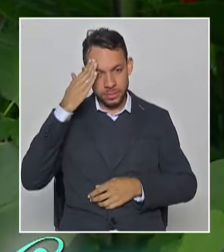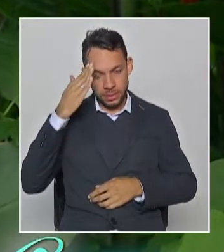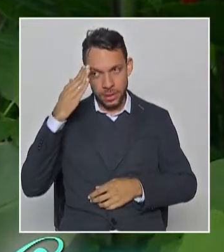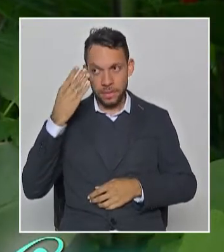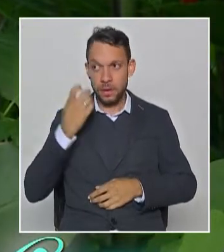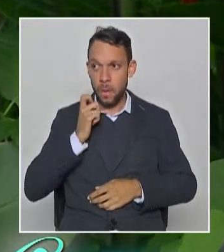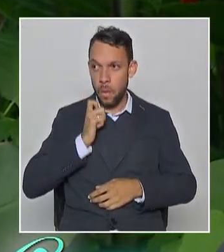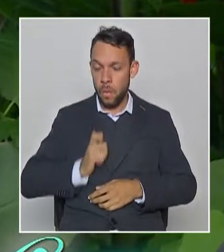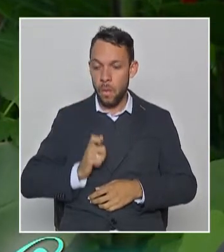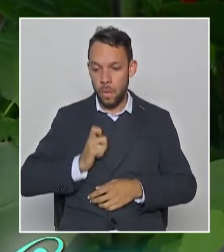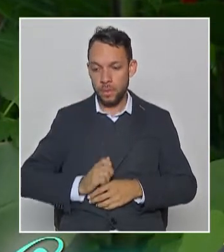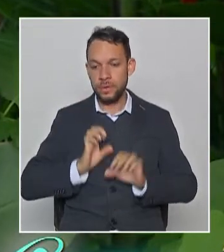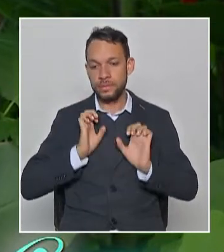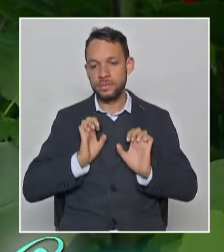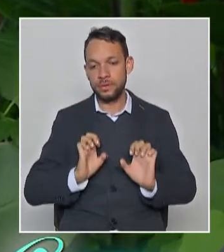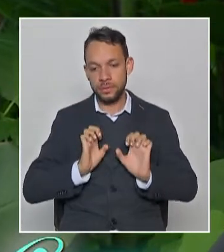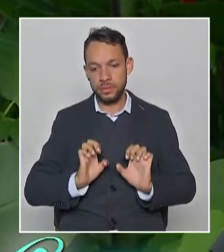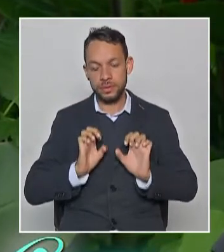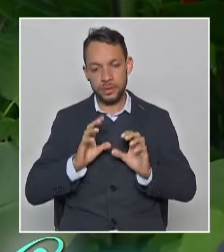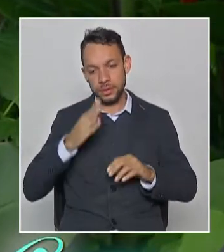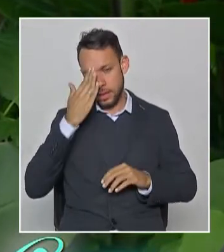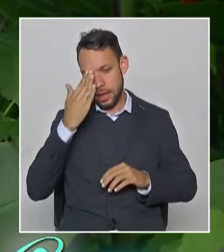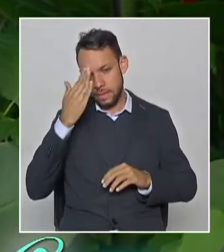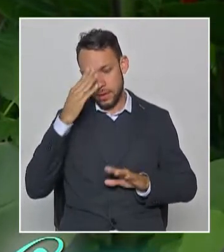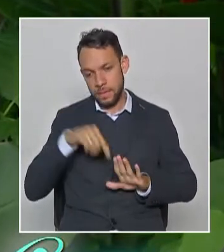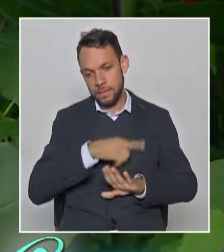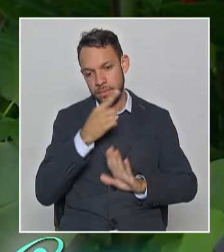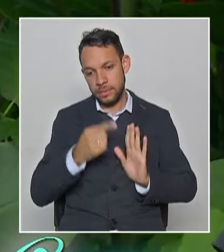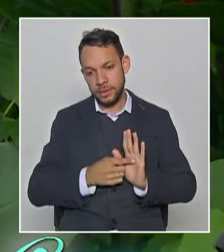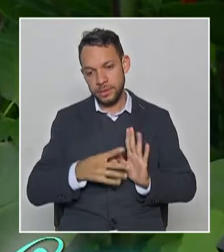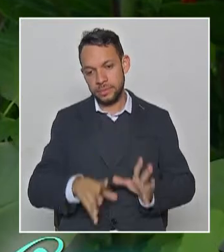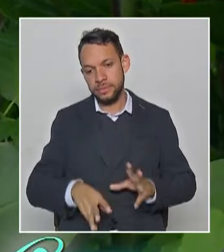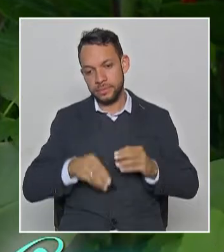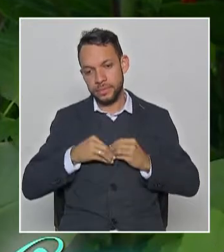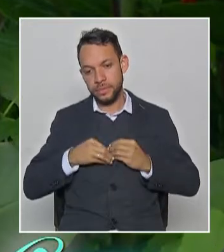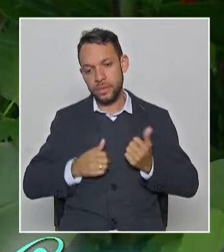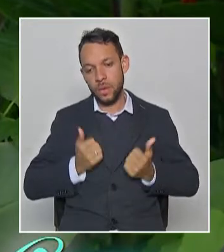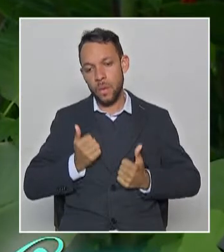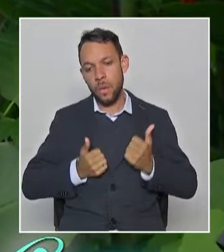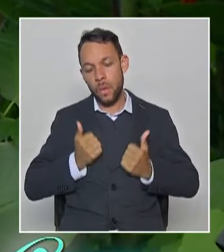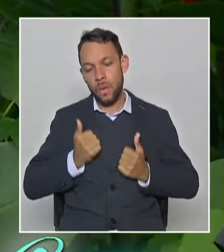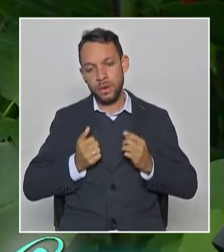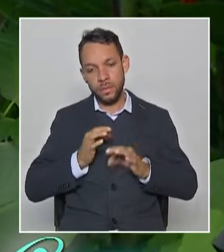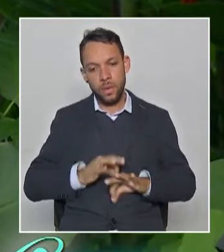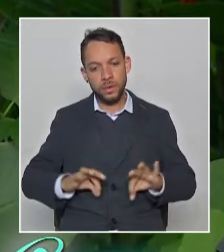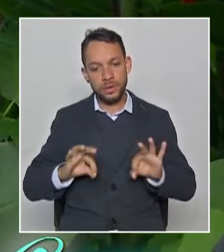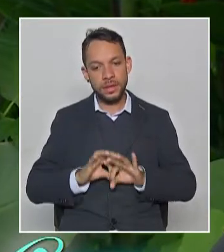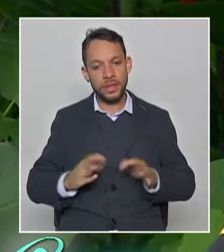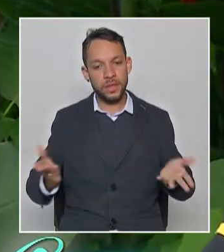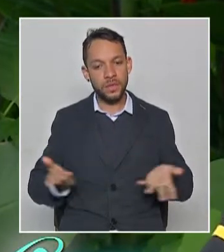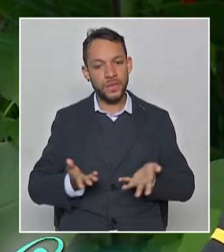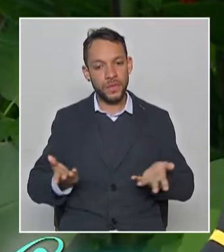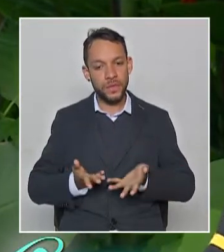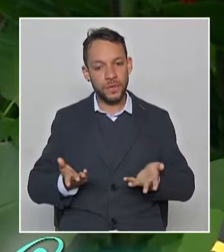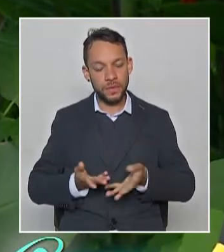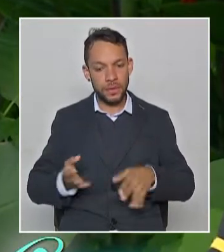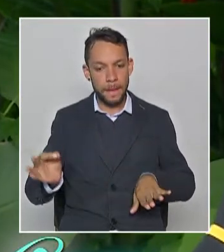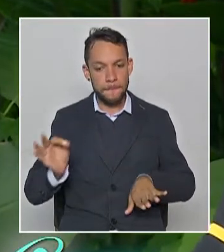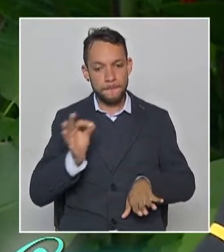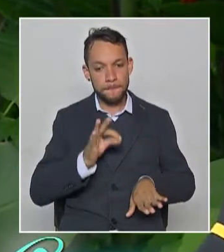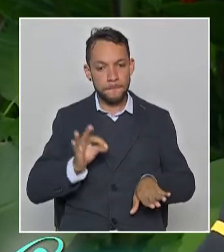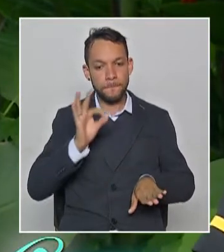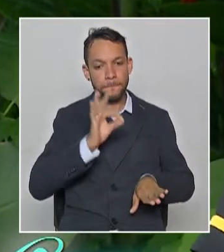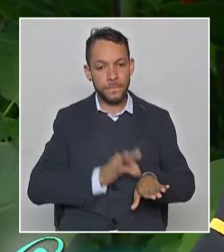cuerpo responde a ciertos estímulos y nosotros tenemos que saber cuáles son esos puntos donde yo manejando esa